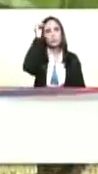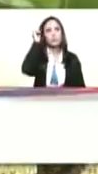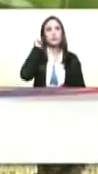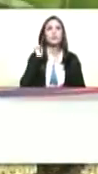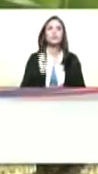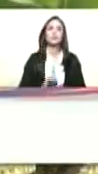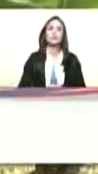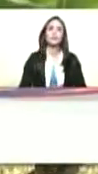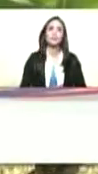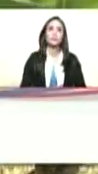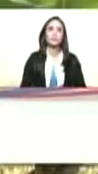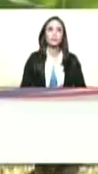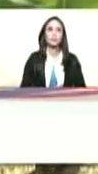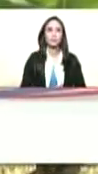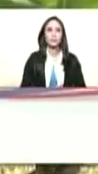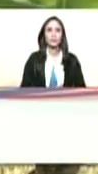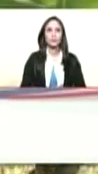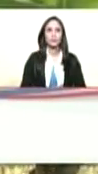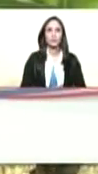Todo autorizado. Y